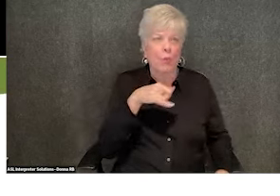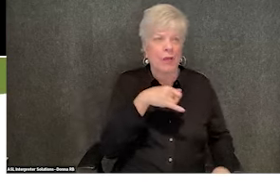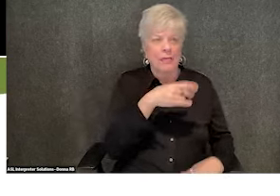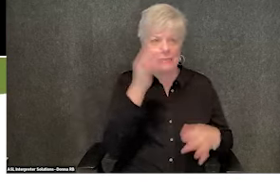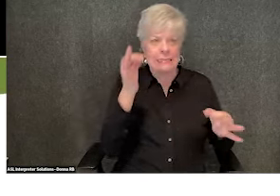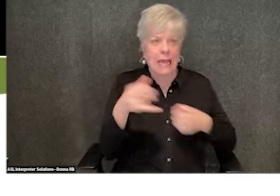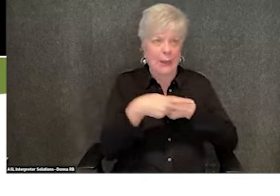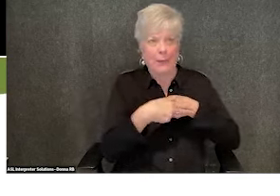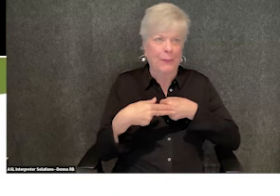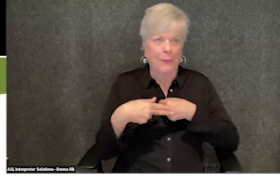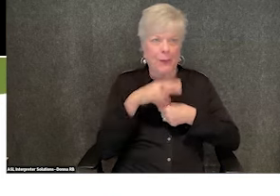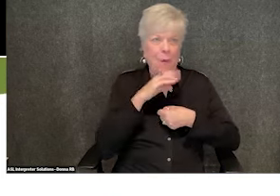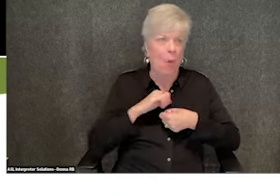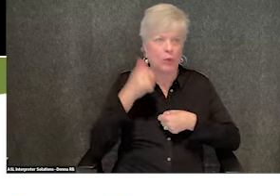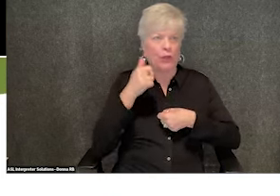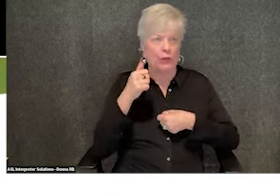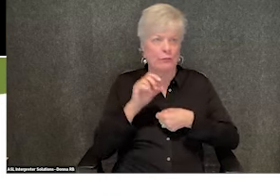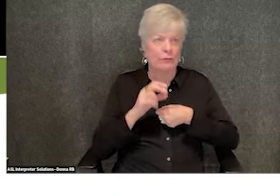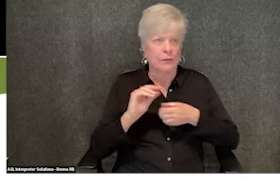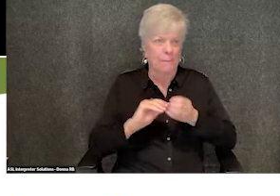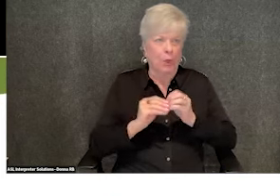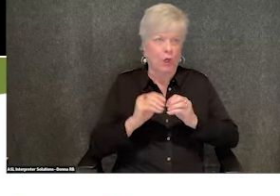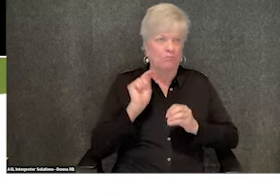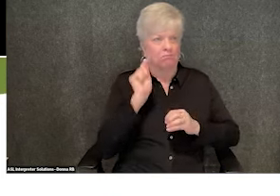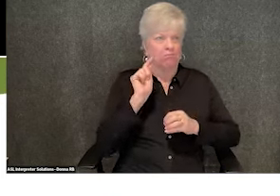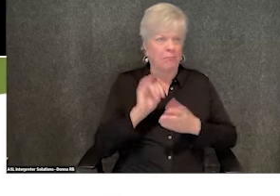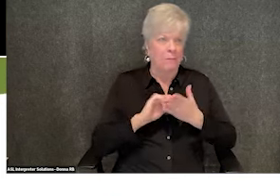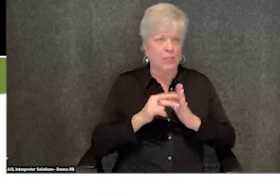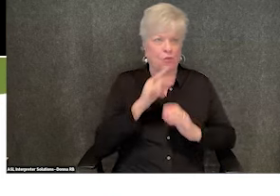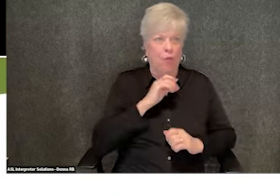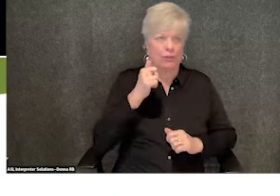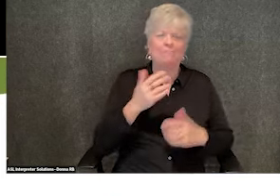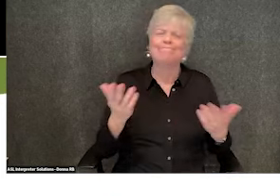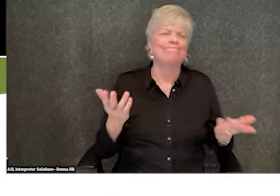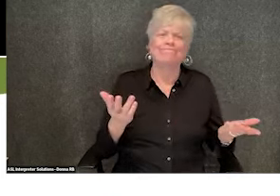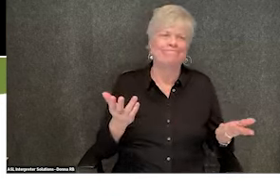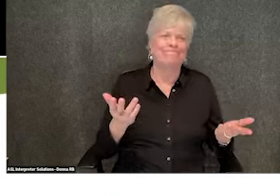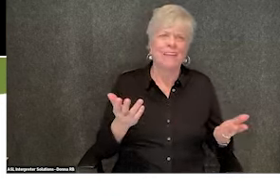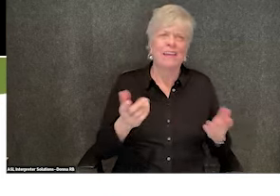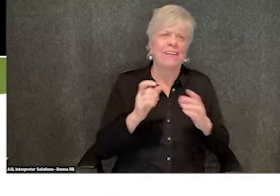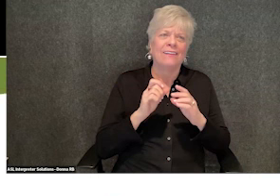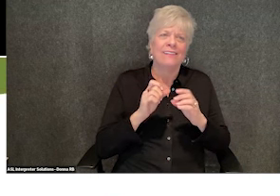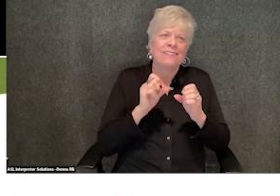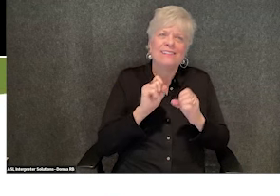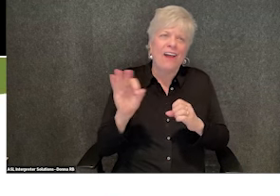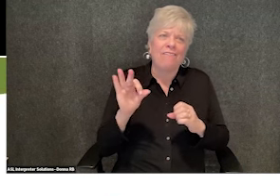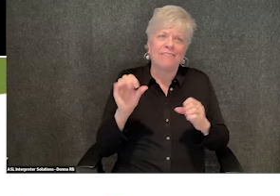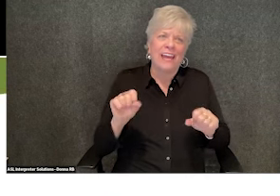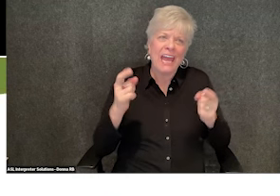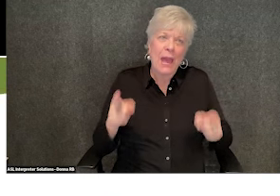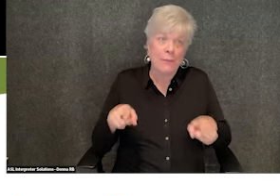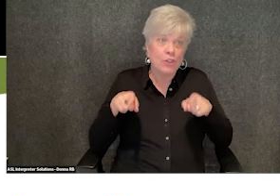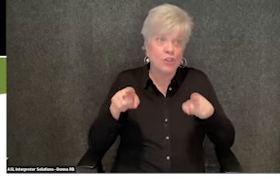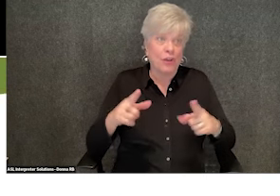Es que nosotros no ponemos una línea para decir exactamente cuándo empieza. Cuando uno es